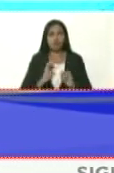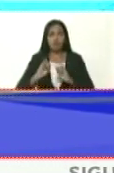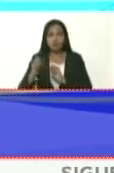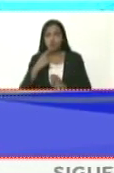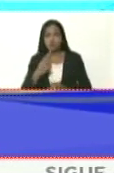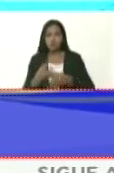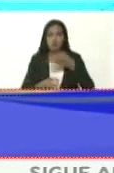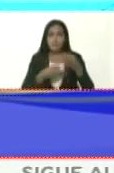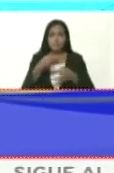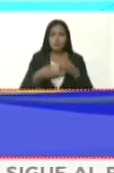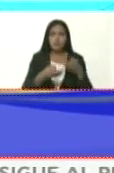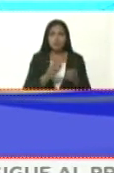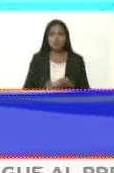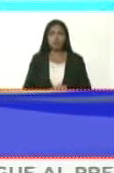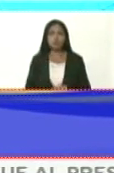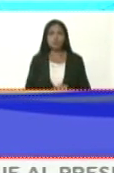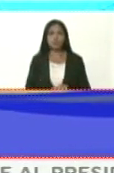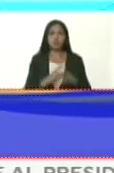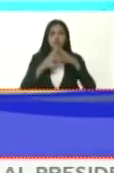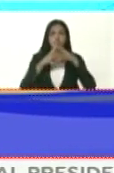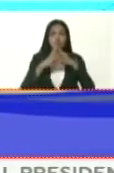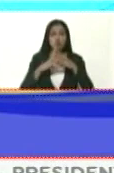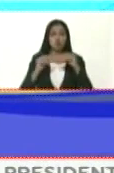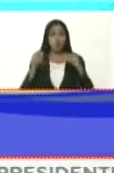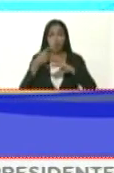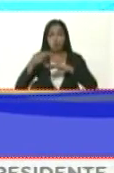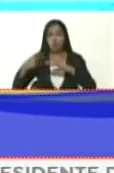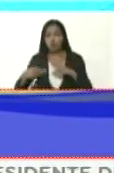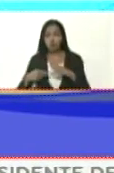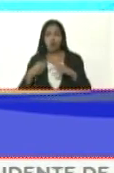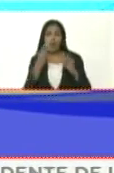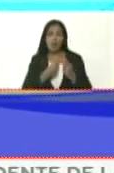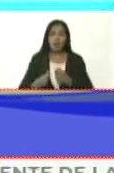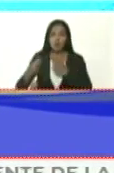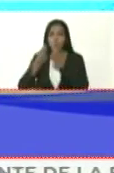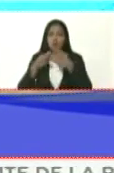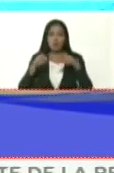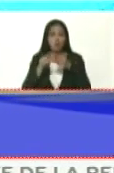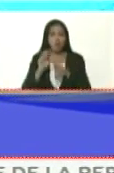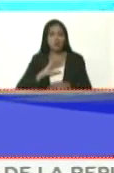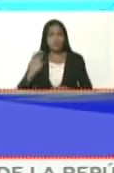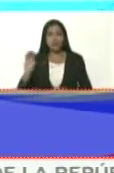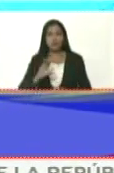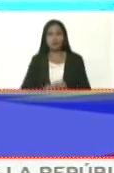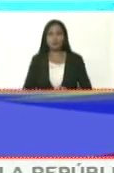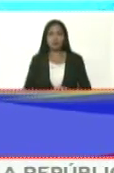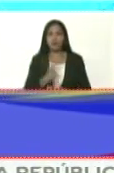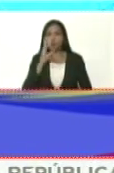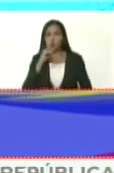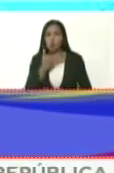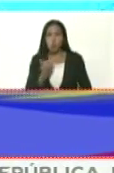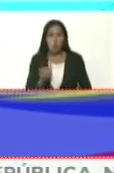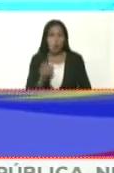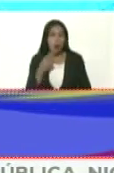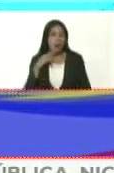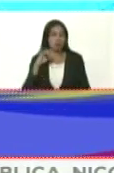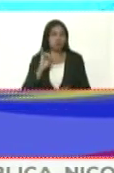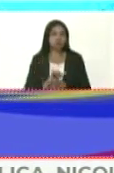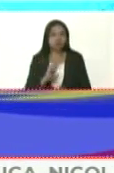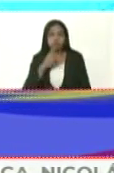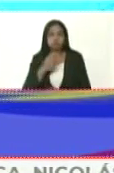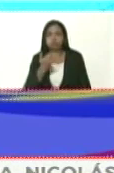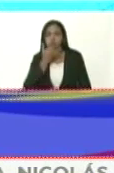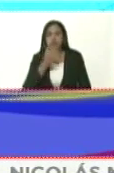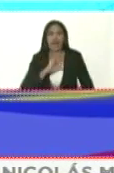hablando en todas las ramas de la economía y del funcionamiento del país. No hay excusa, no le acepto